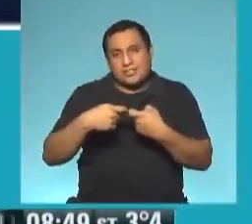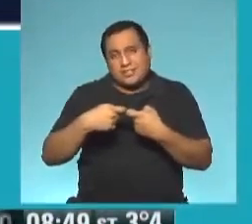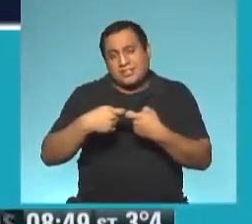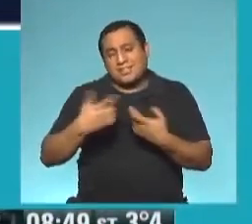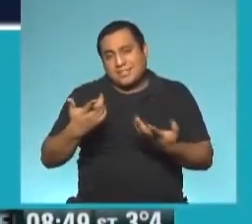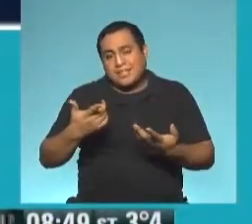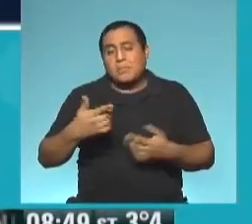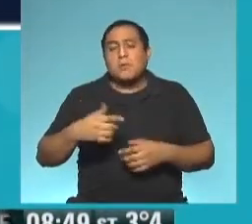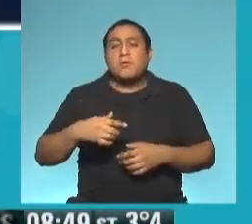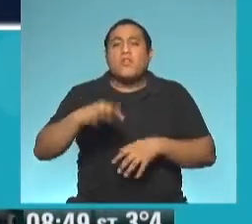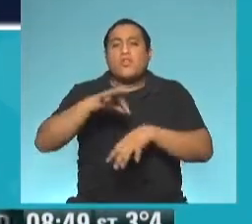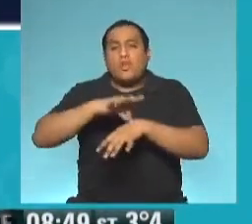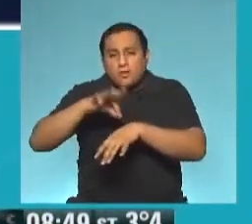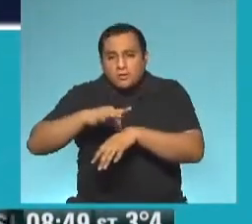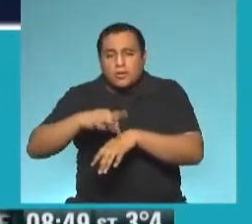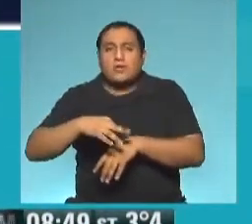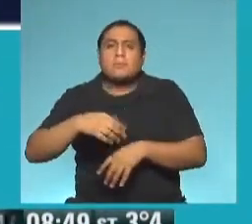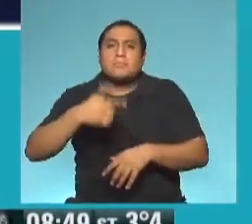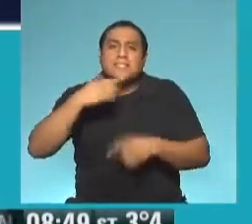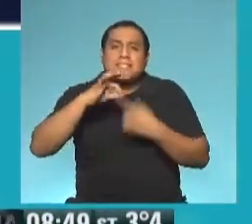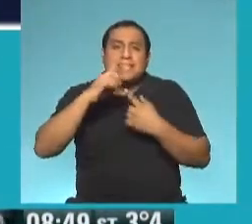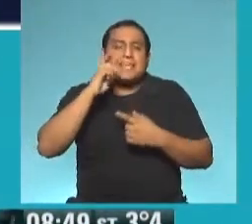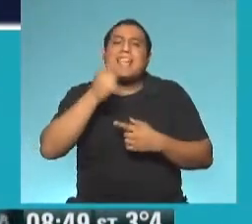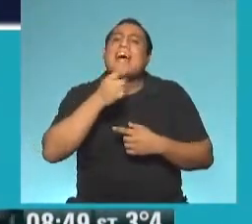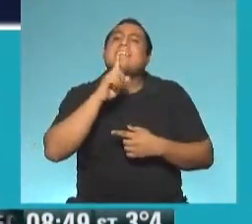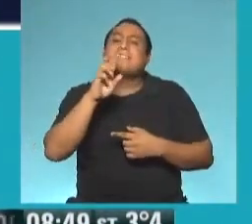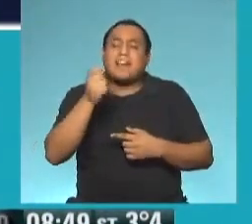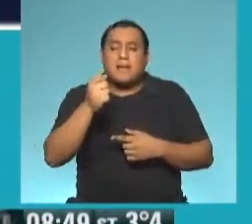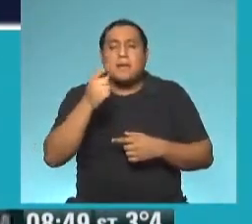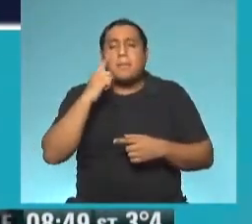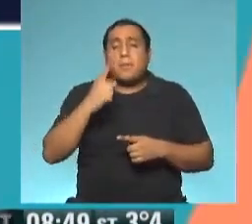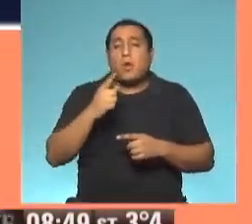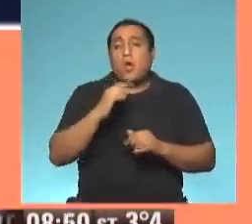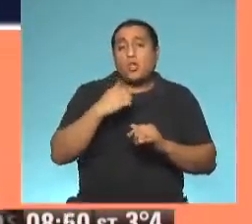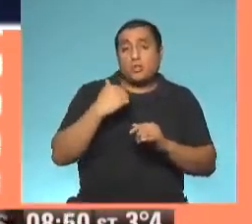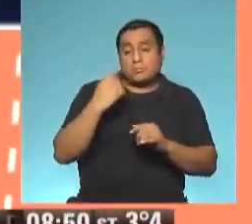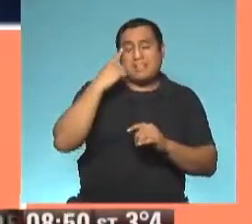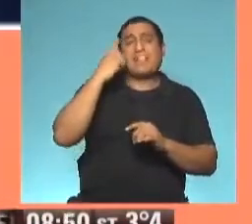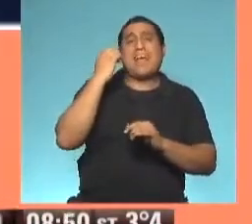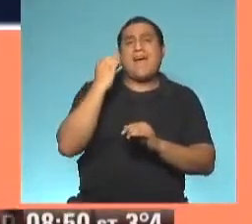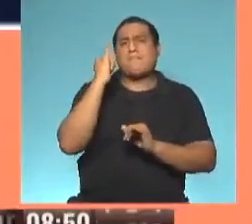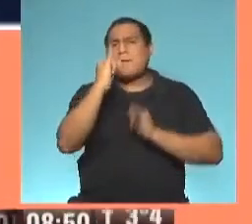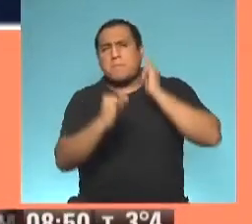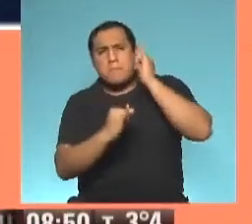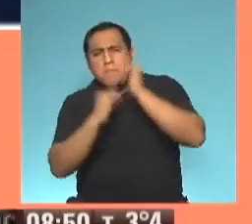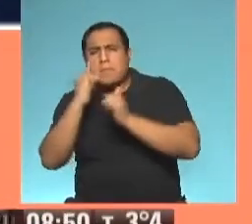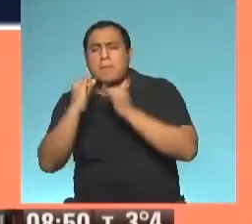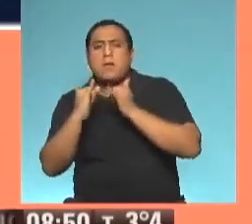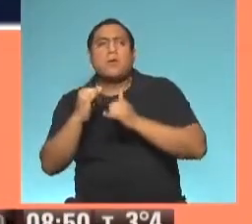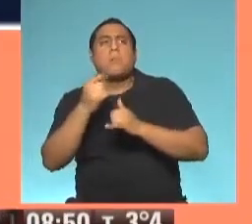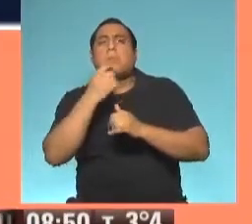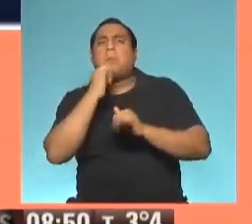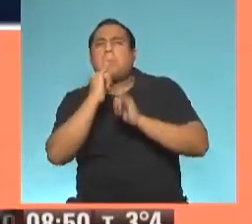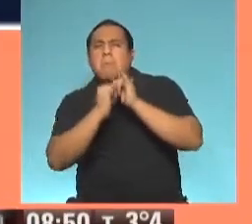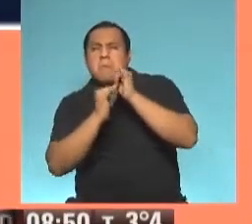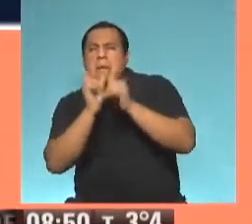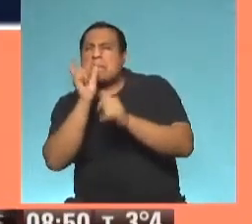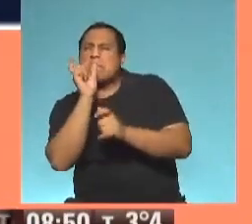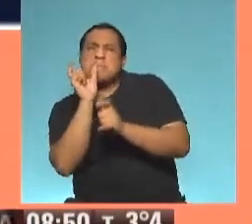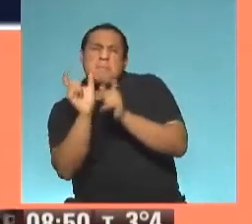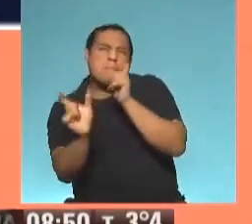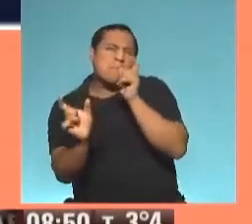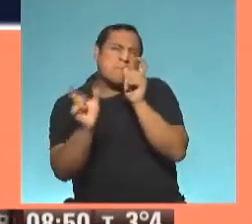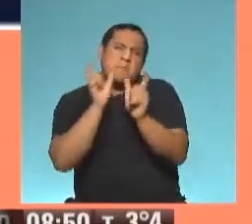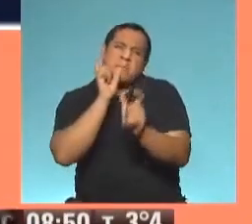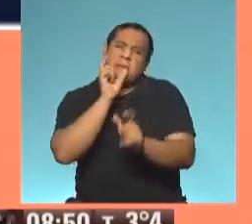a hacer el mayor esfuerzo posible por no hablar a la población en general con términos técnicos y con